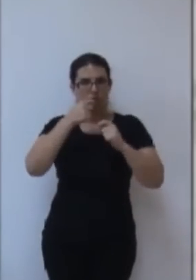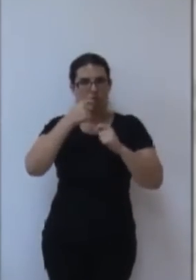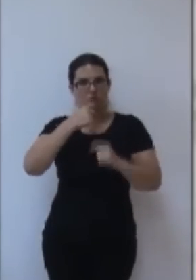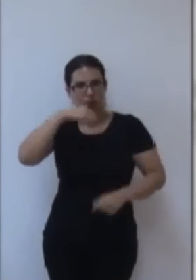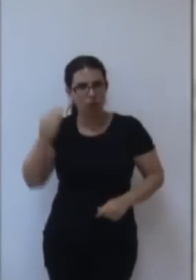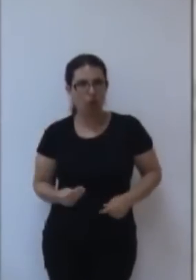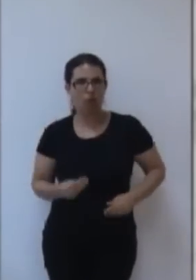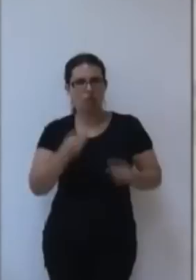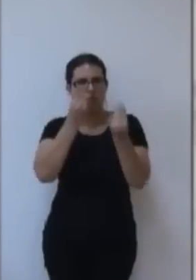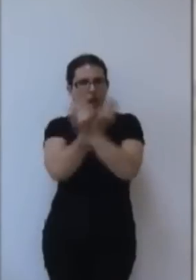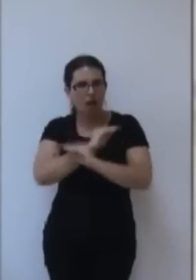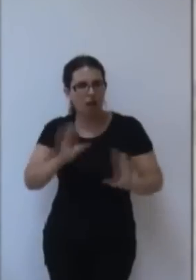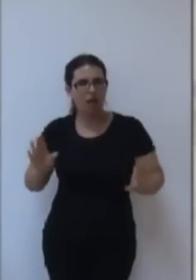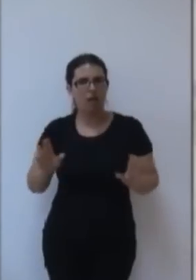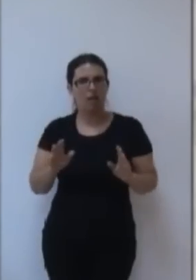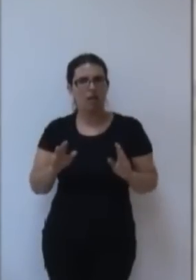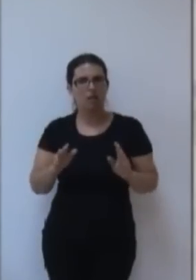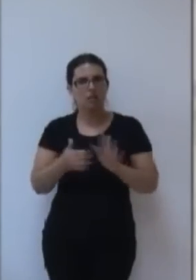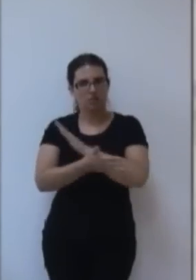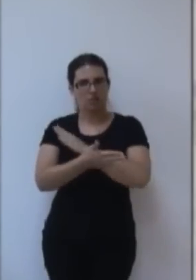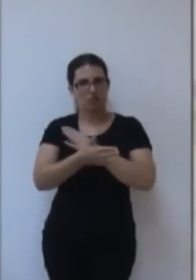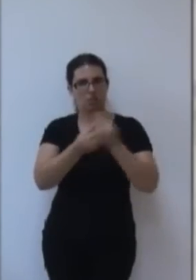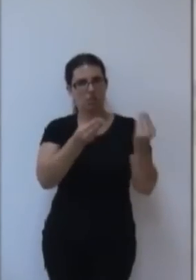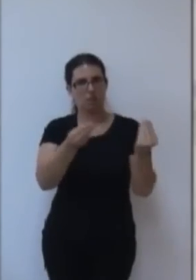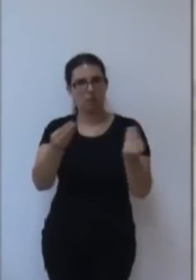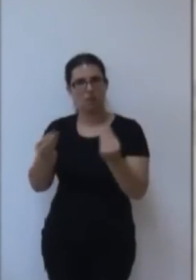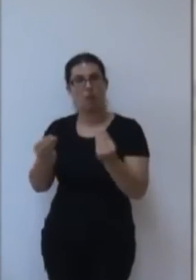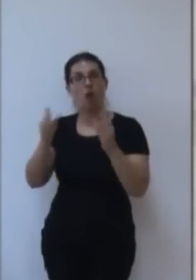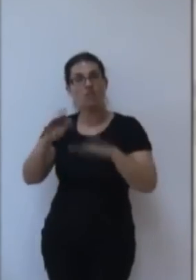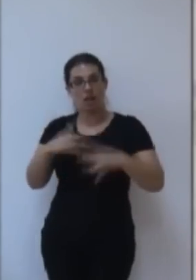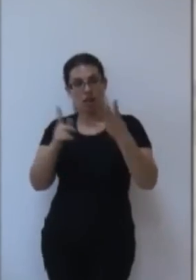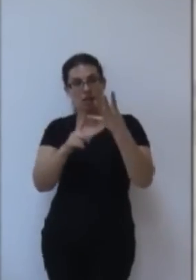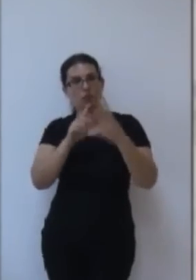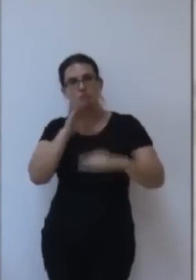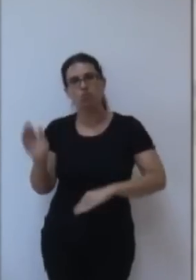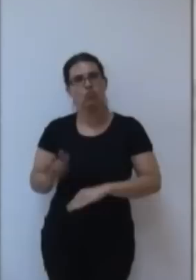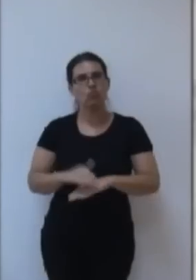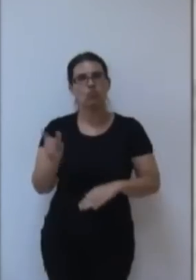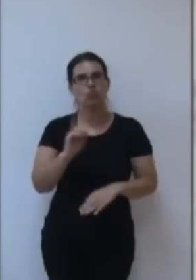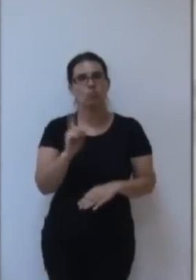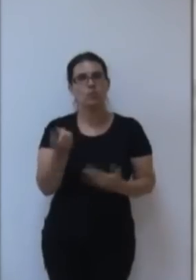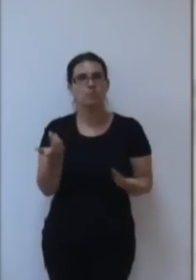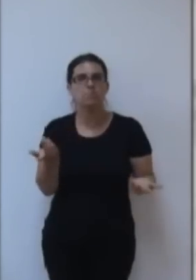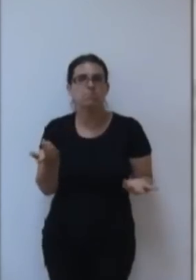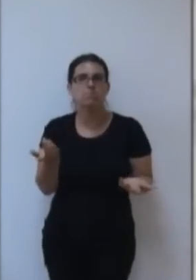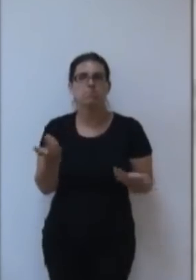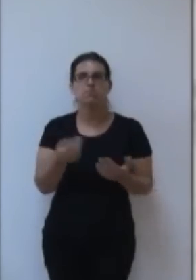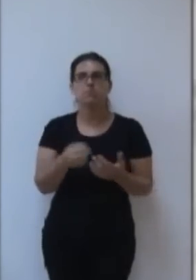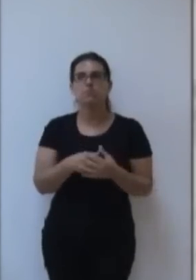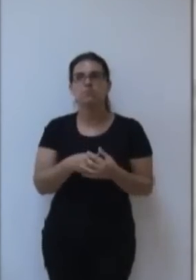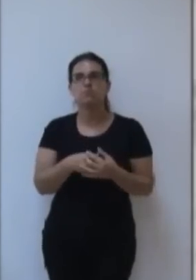mejores, ese ámbito existe, pero esta otra merma también, ¿no?